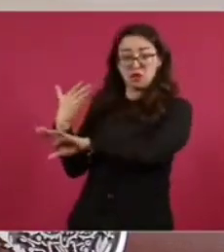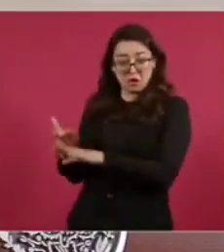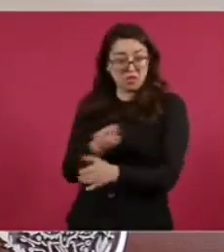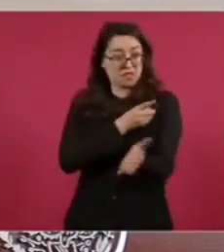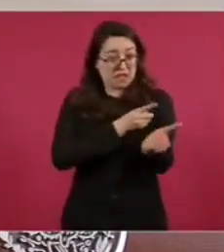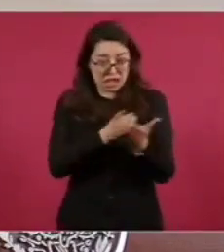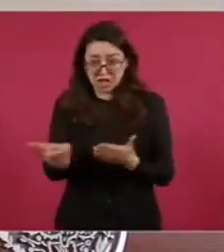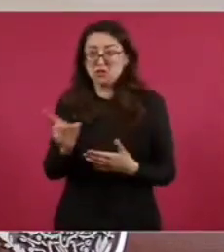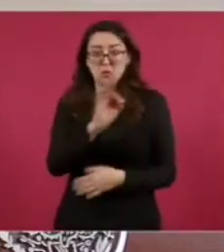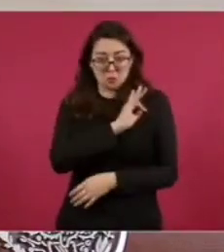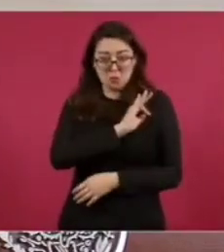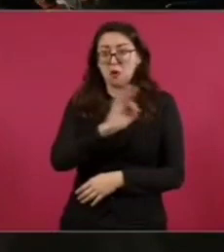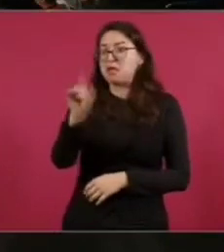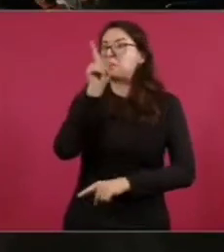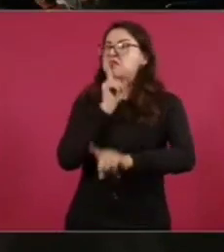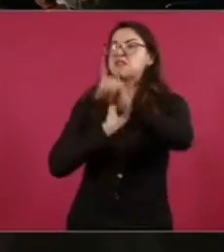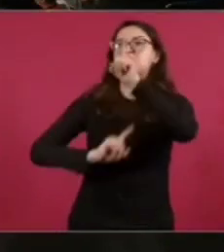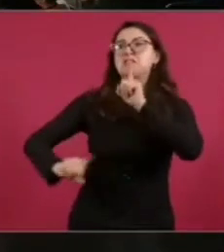una prueba.